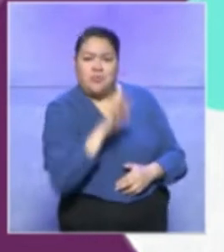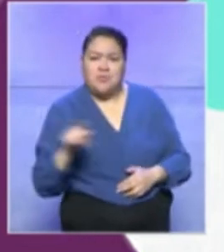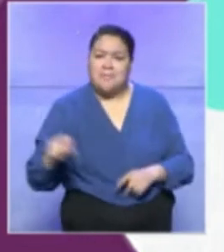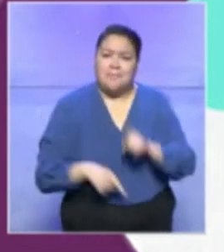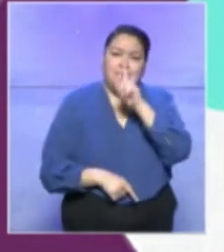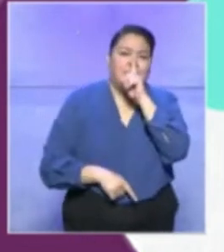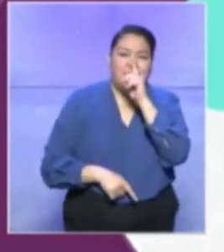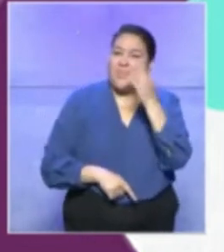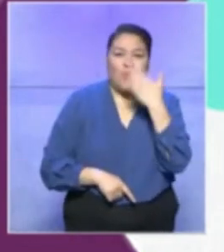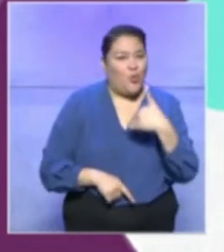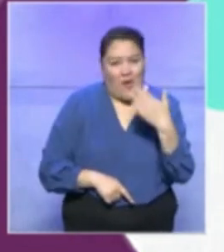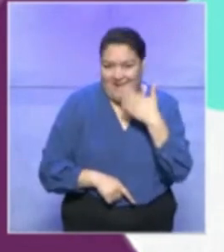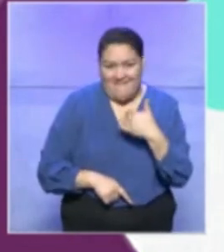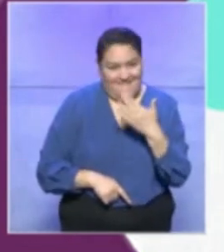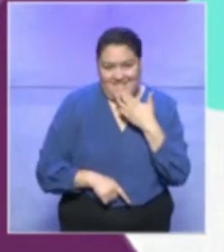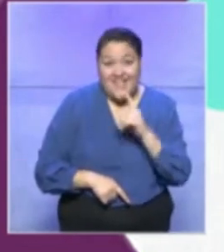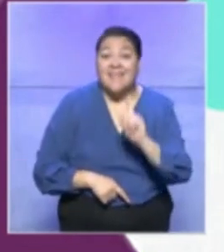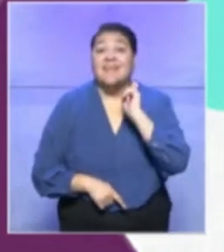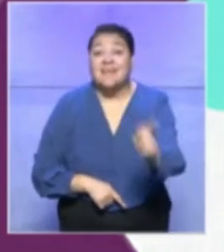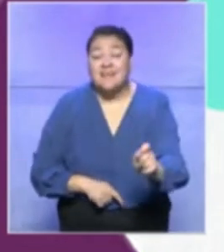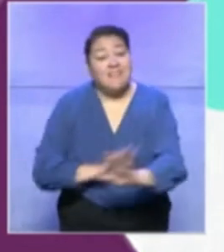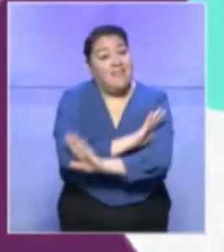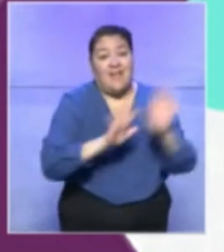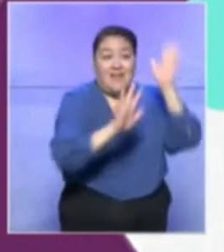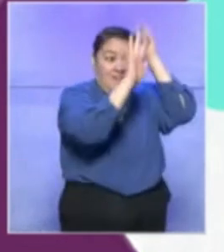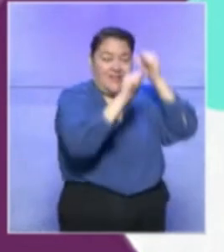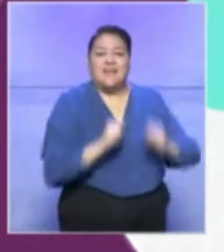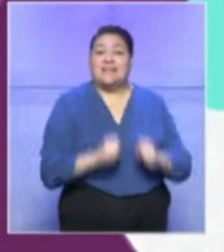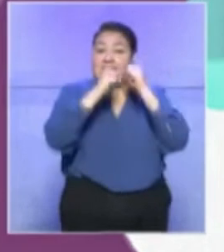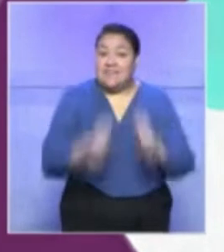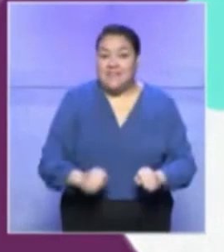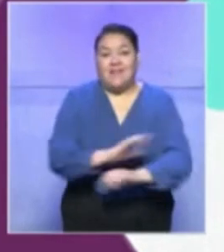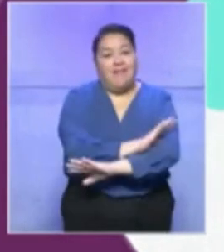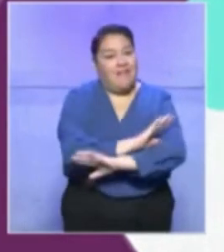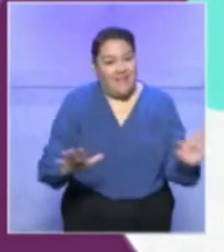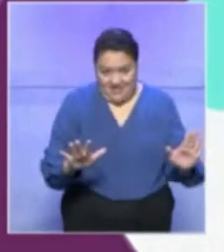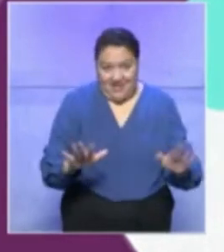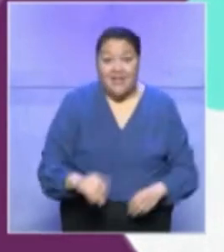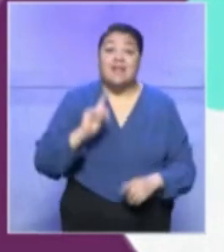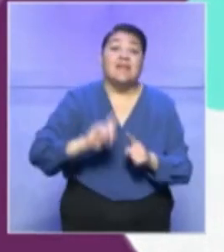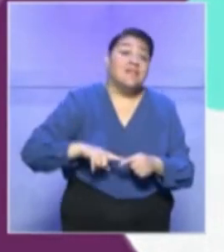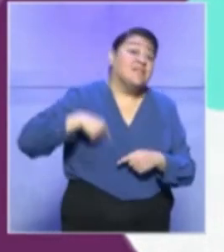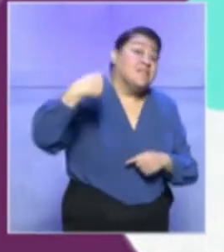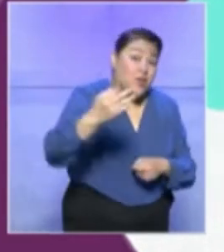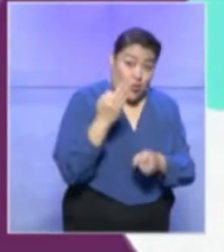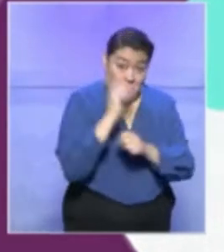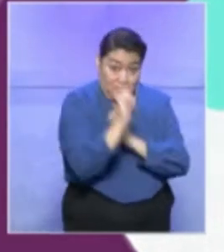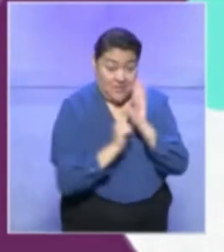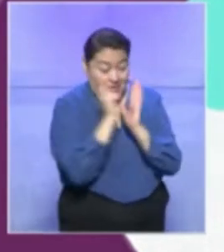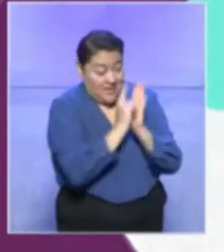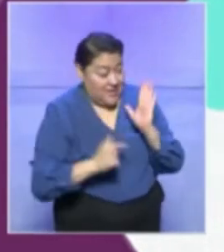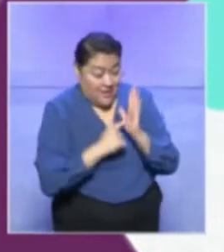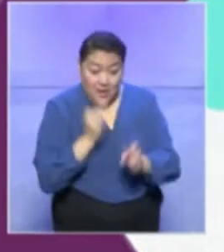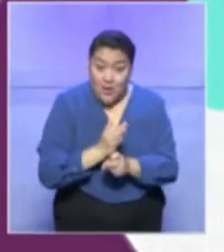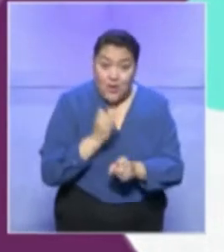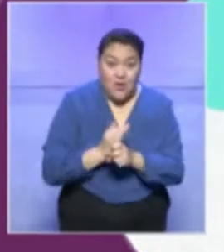límite de la sobrerrepresentación, por lo cual el acuerdo quedó firme en esa temática. De ahí que la normativa vigente y aplicable en este proceso